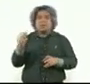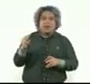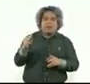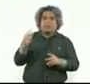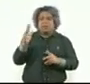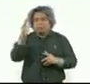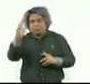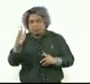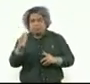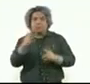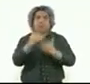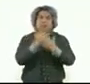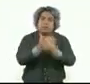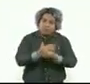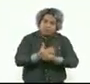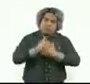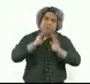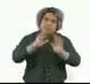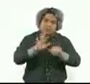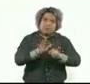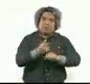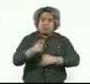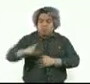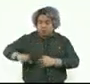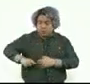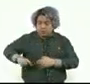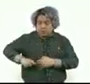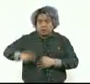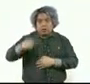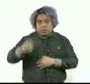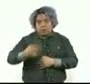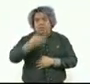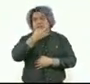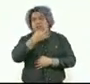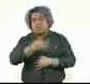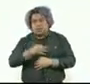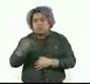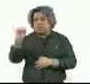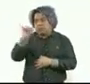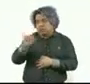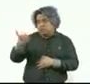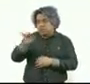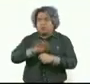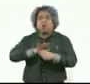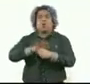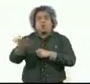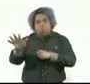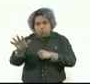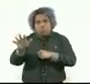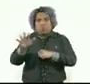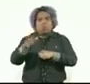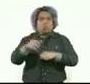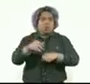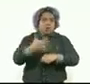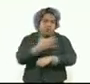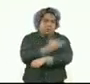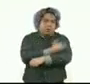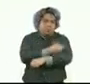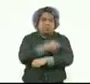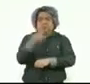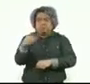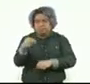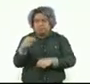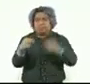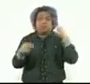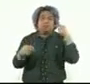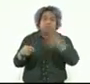tal, nos va llegando la información del Gobierno de México, normalmente los jueves, de qué vacuna nos van a proporcionar, y por eso le informamos aquí con ustedes los viernes. Ellos tienen